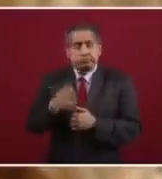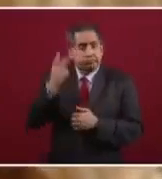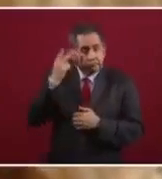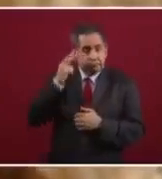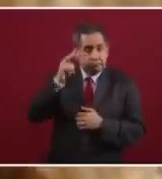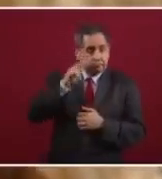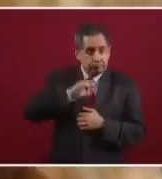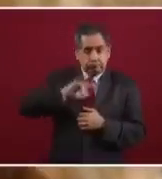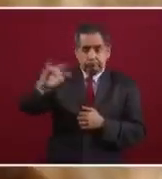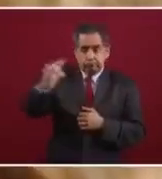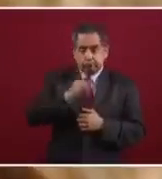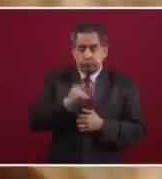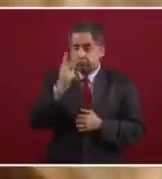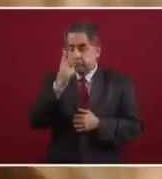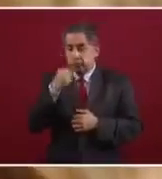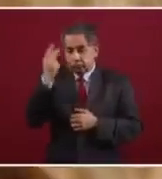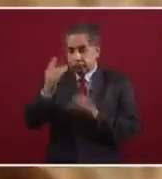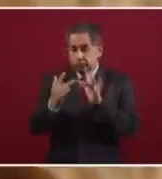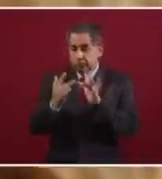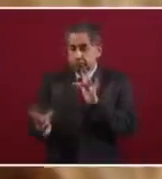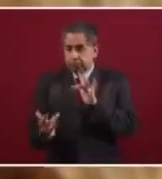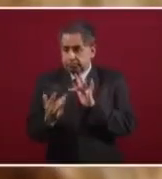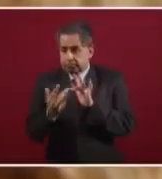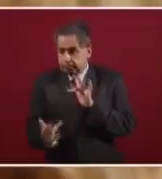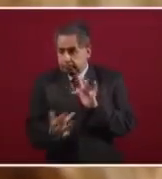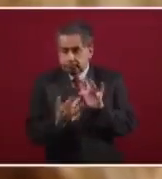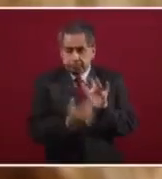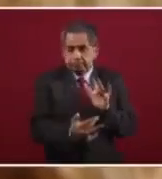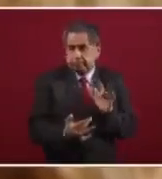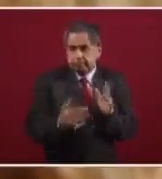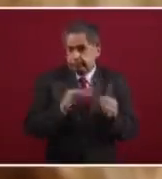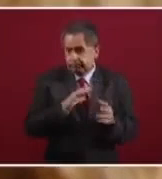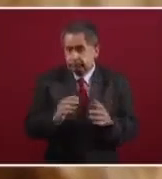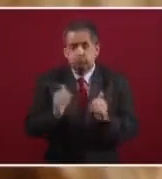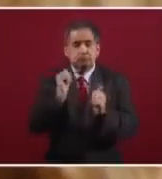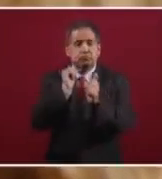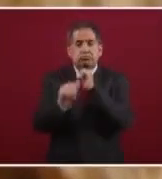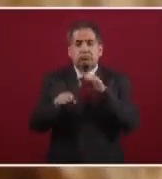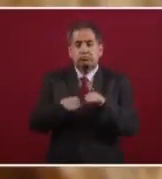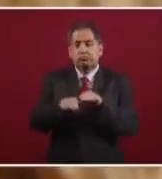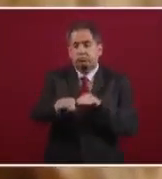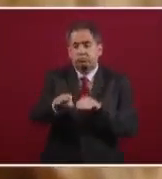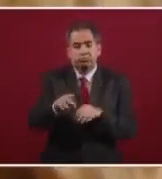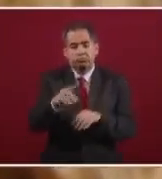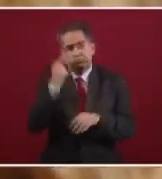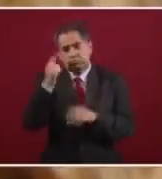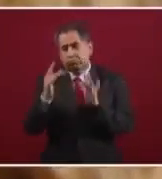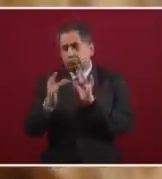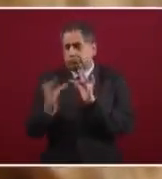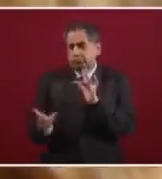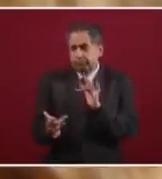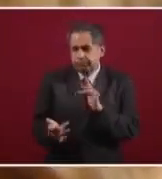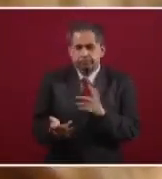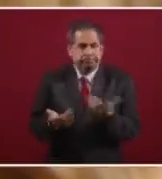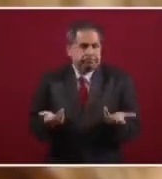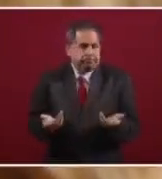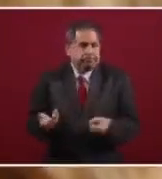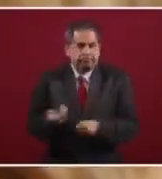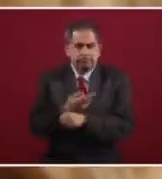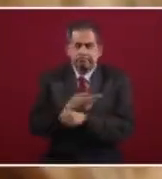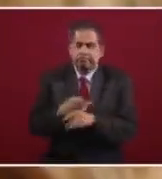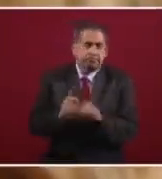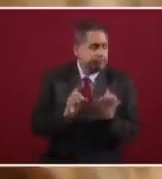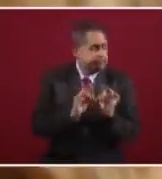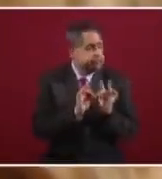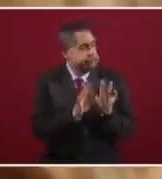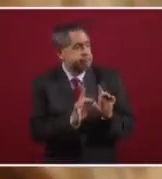en avión, 2 horas incomunicado cada fin de semana, y cuando viaja en carretera pues pueden ser hasta más. ¿Qué va a pasar cuando en México se